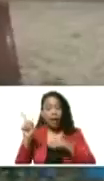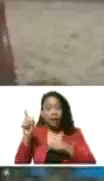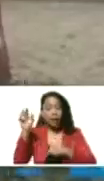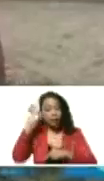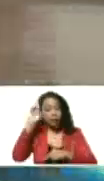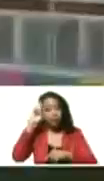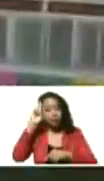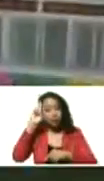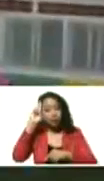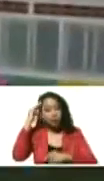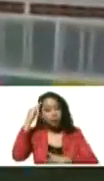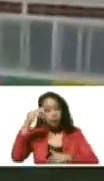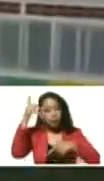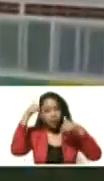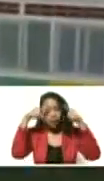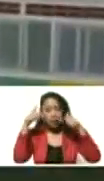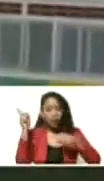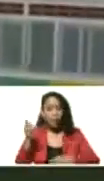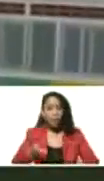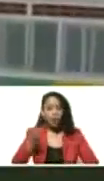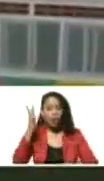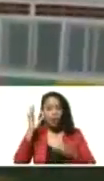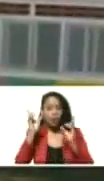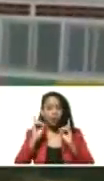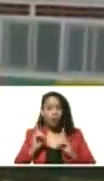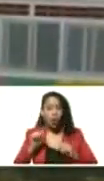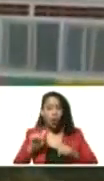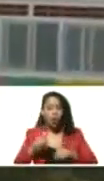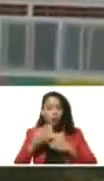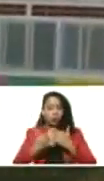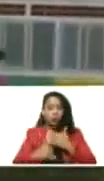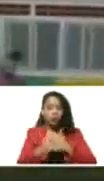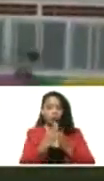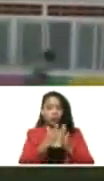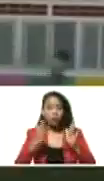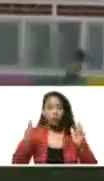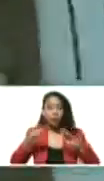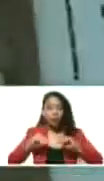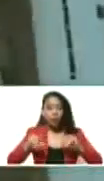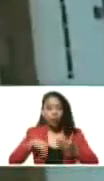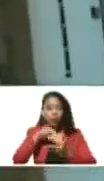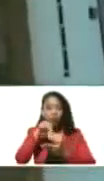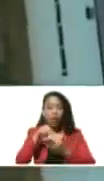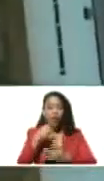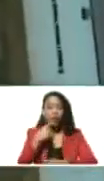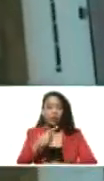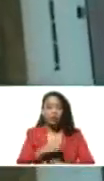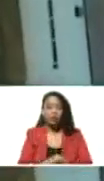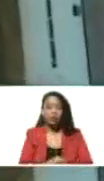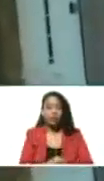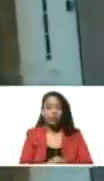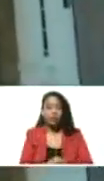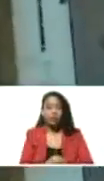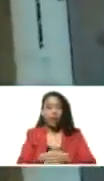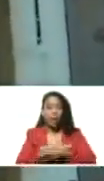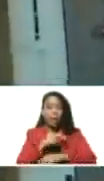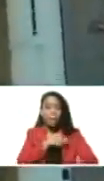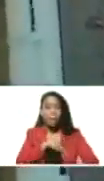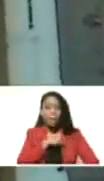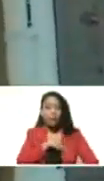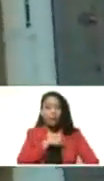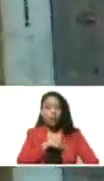Hugo Chávez Frías toma esta importante decisión que hoy, a lo largo y ancho del territorio nacional, hay que decirlo, a través de la Gran Misión Vivienda